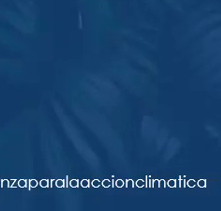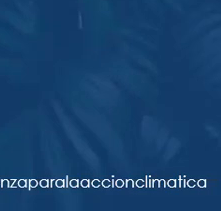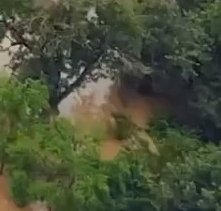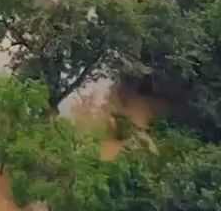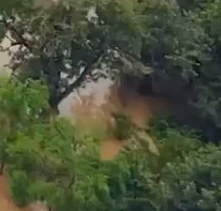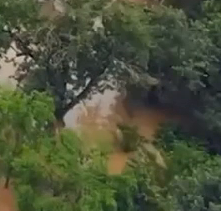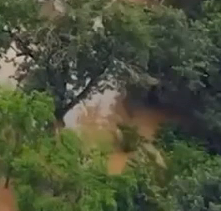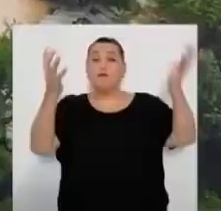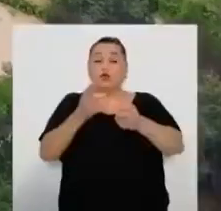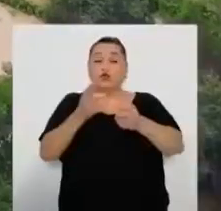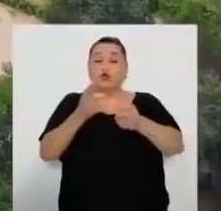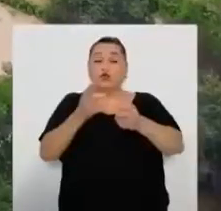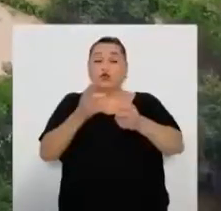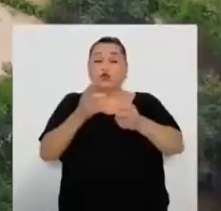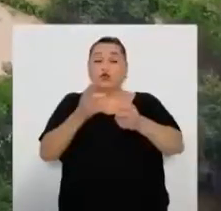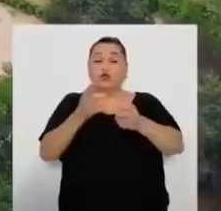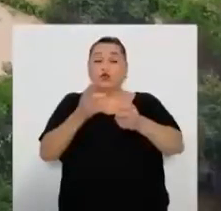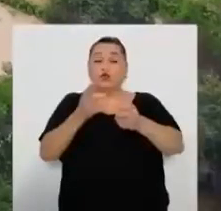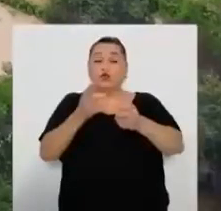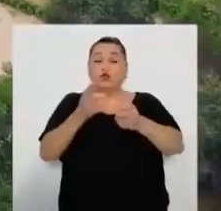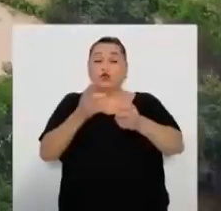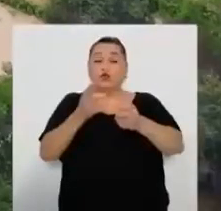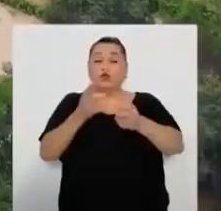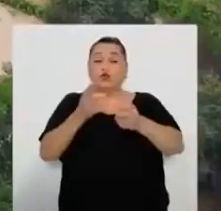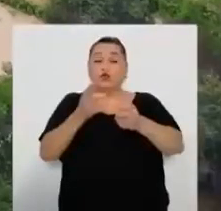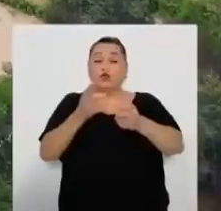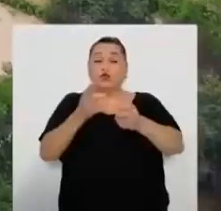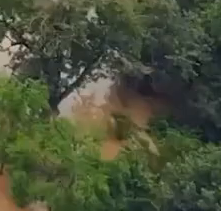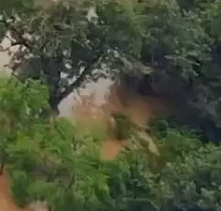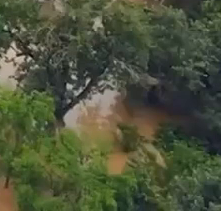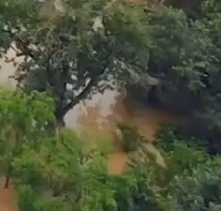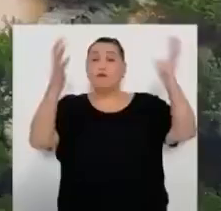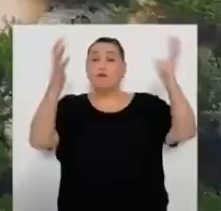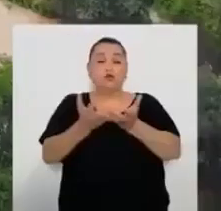Pero agradecería que me indiquen si se escucha. Nati.